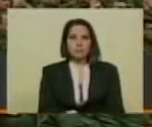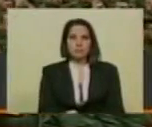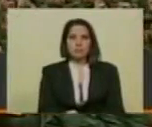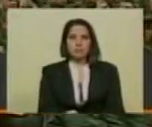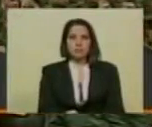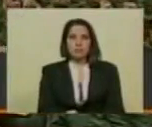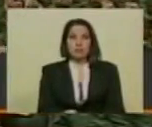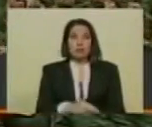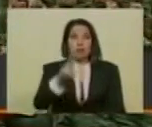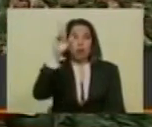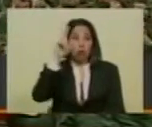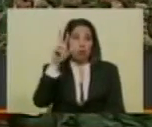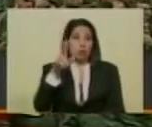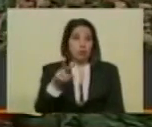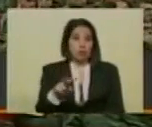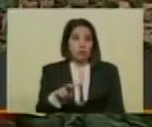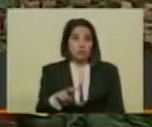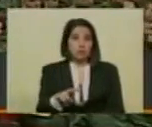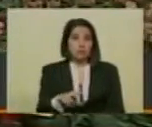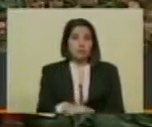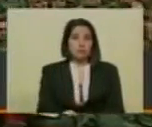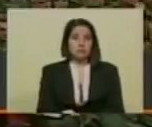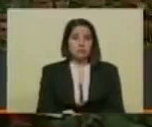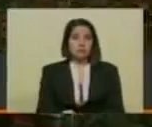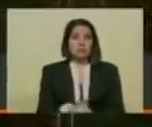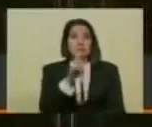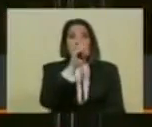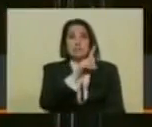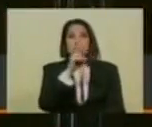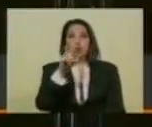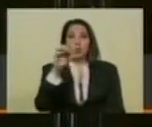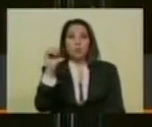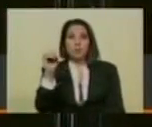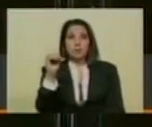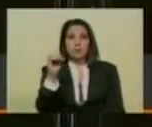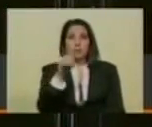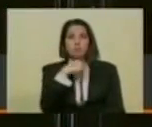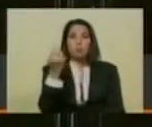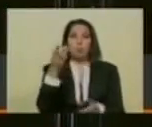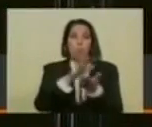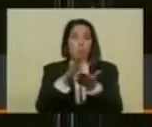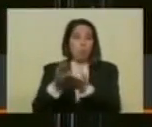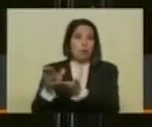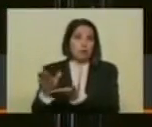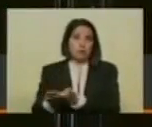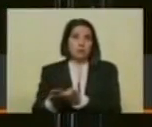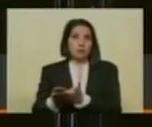Día por día, más de 120 fallecidos,